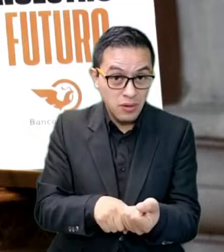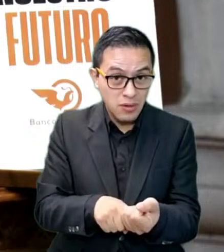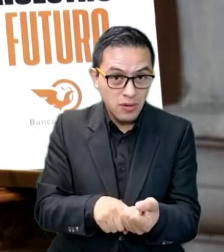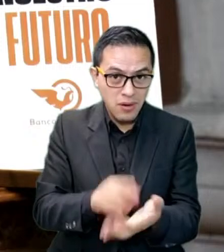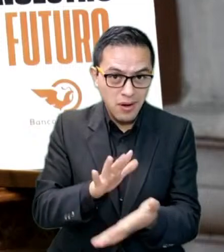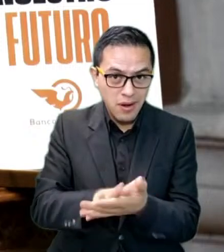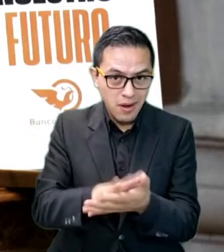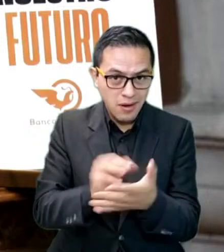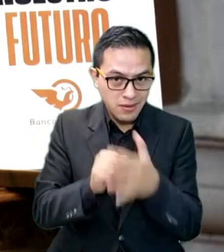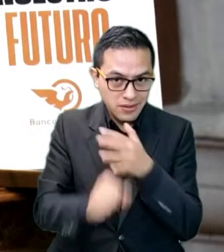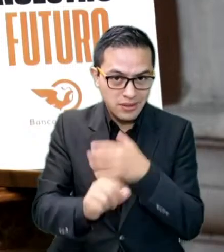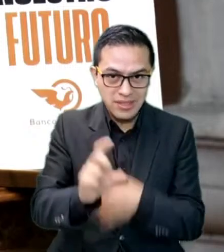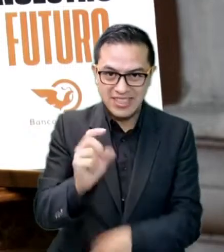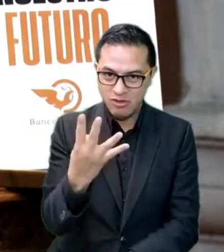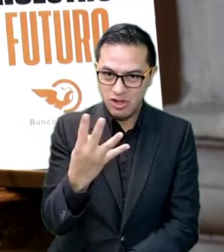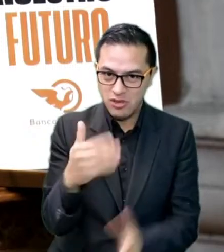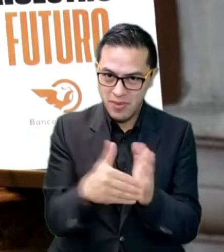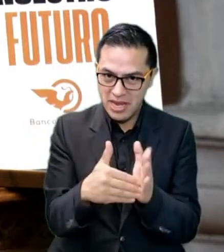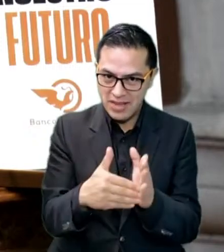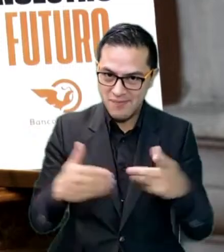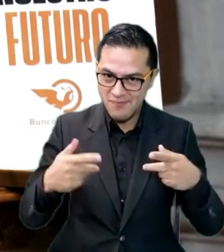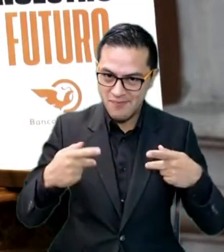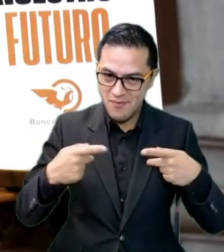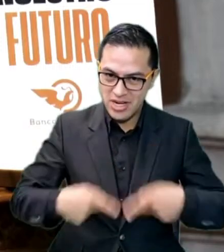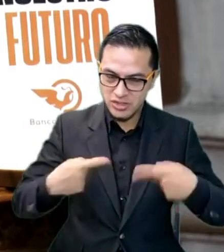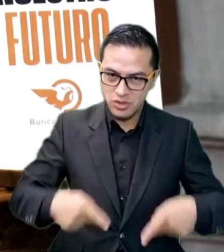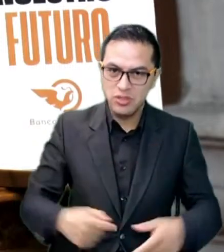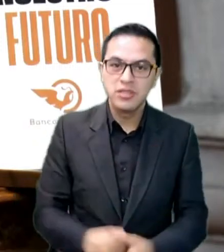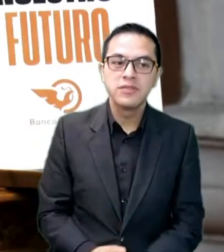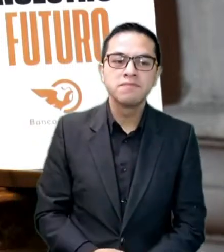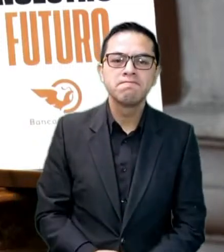el Estado de México, al menos